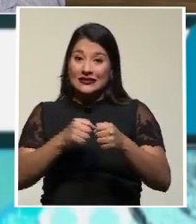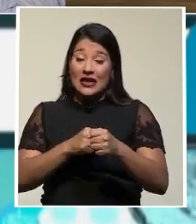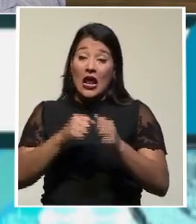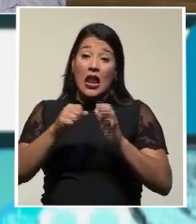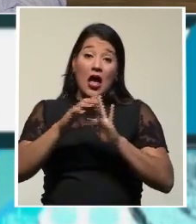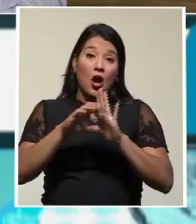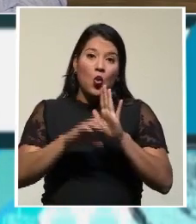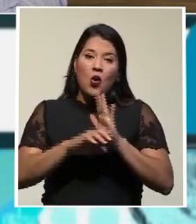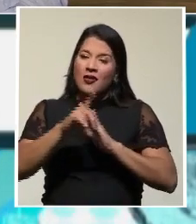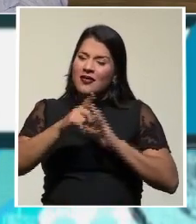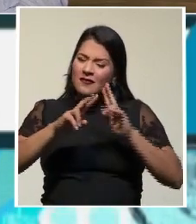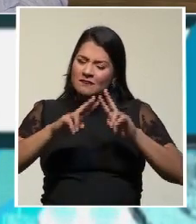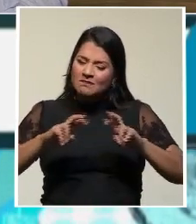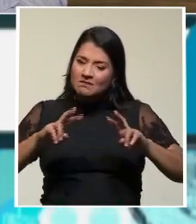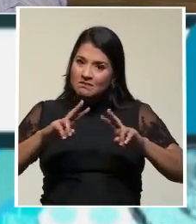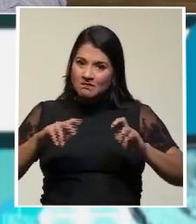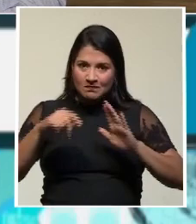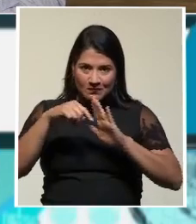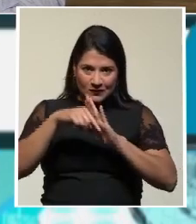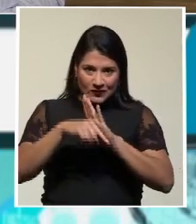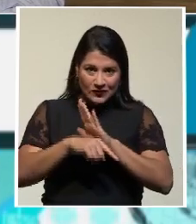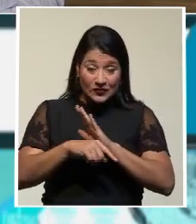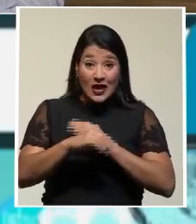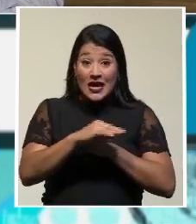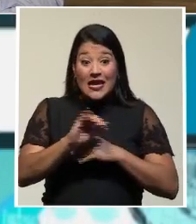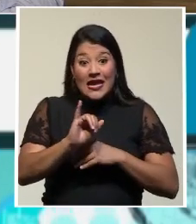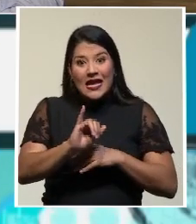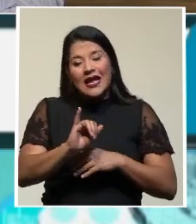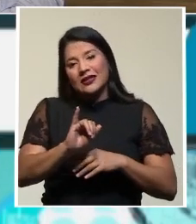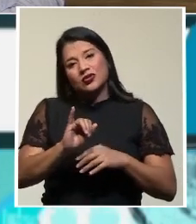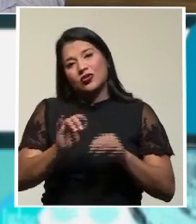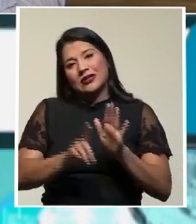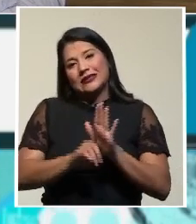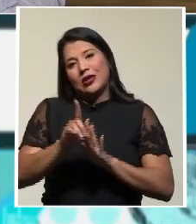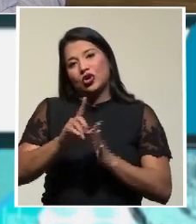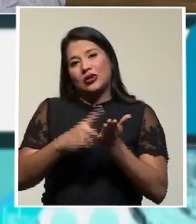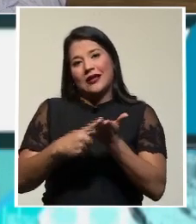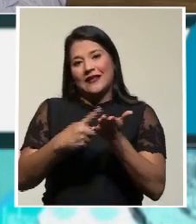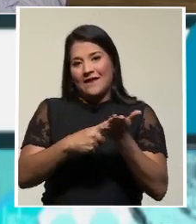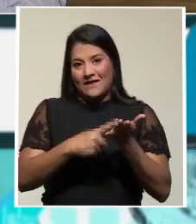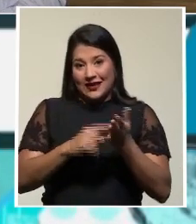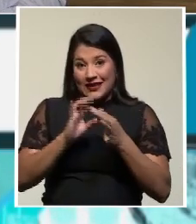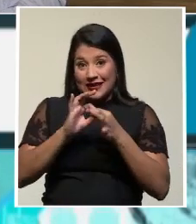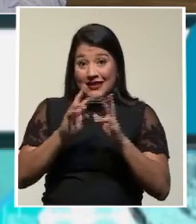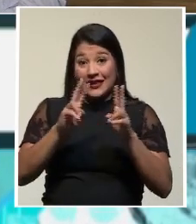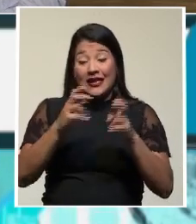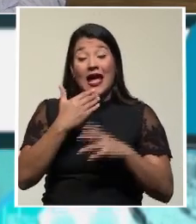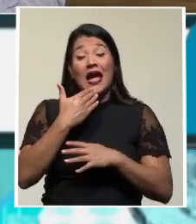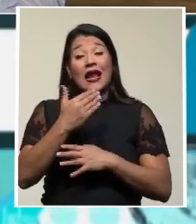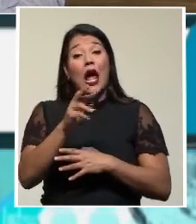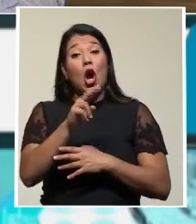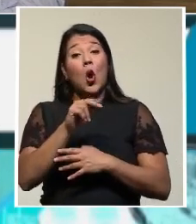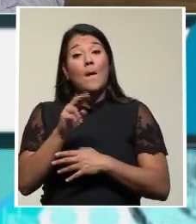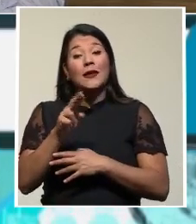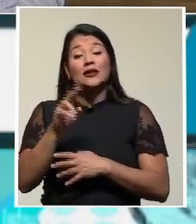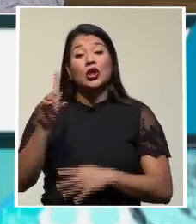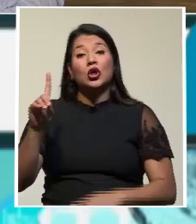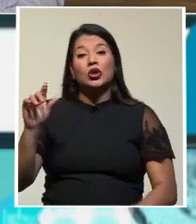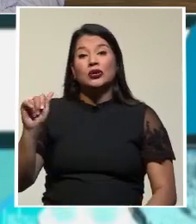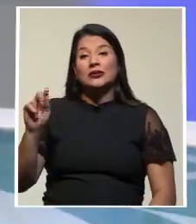a profundidad y que va a marcar el debate sobre este tema. Muchas gracias a nuestro compañero David